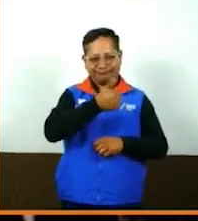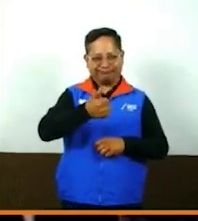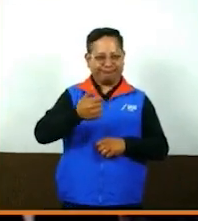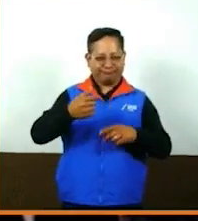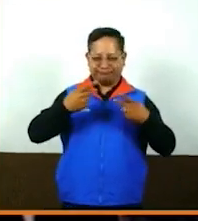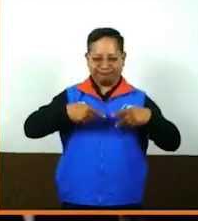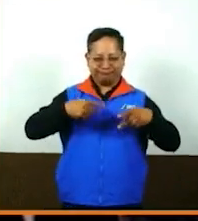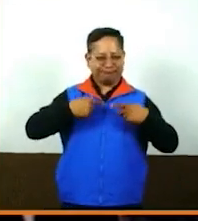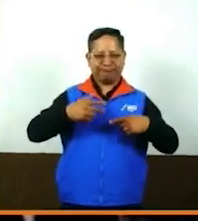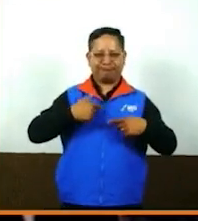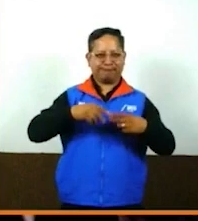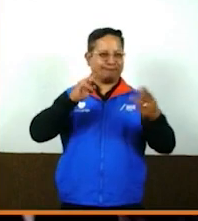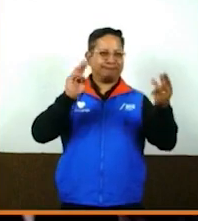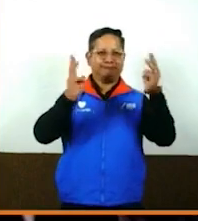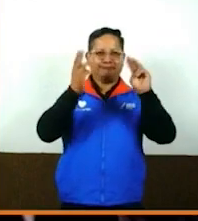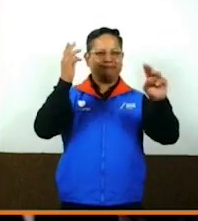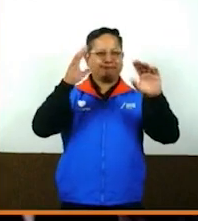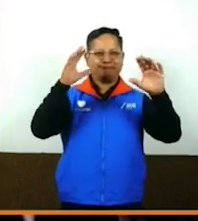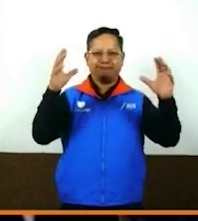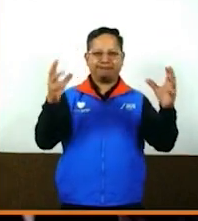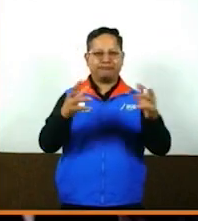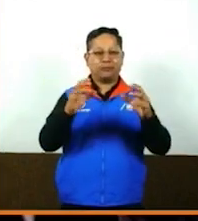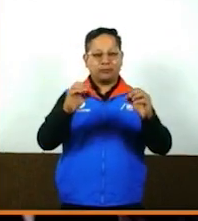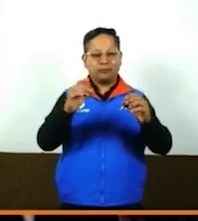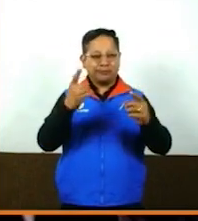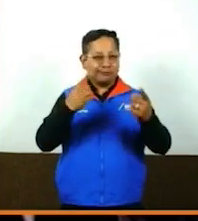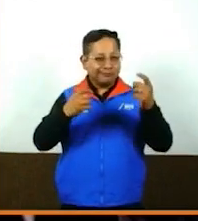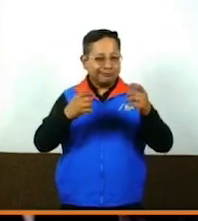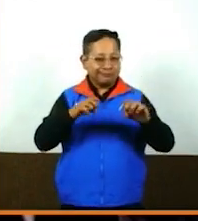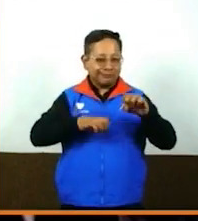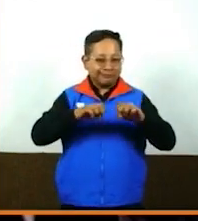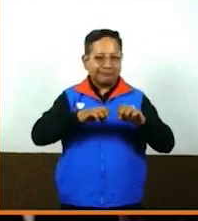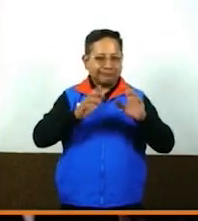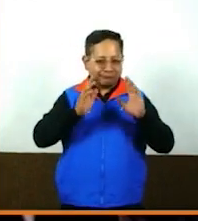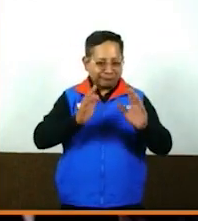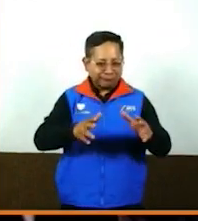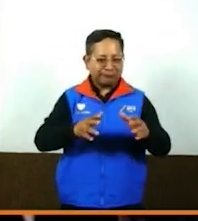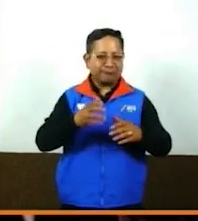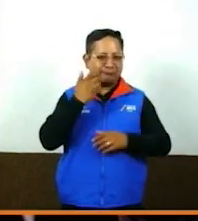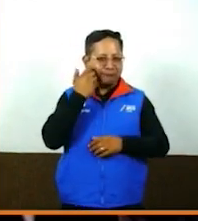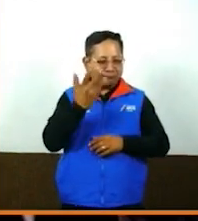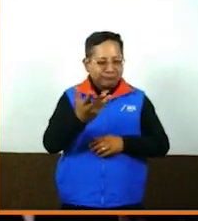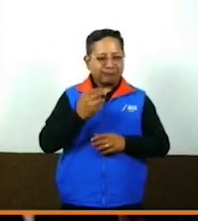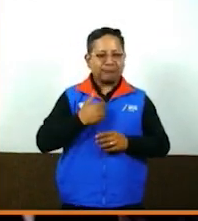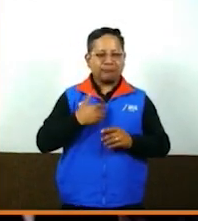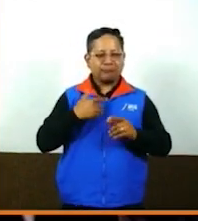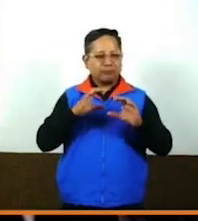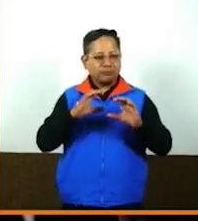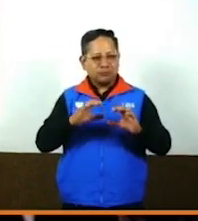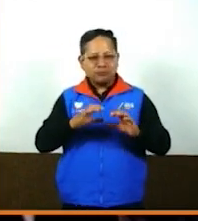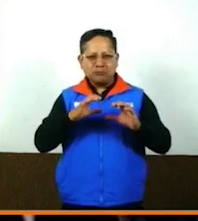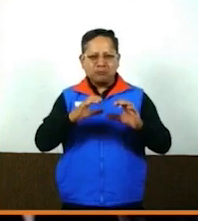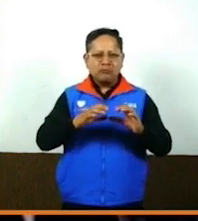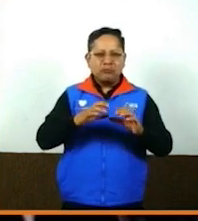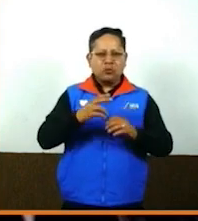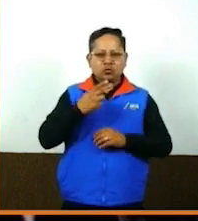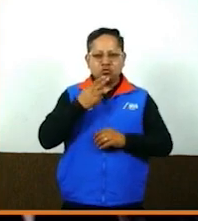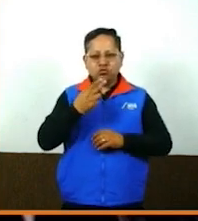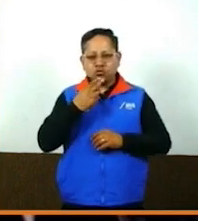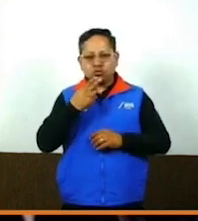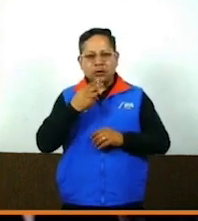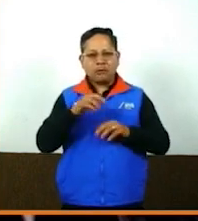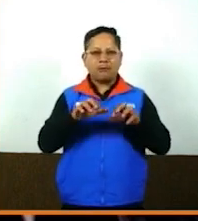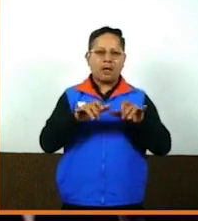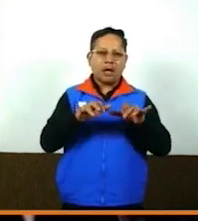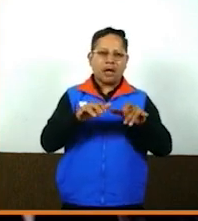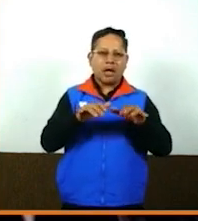más empresas globales y empresas más pequeñas están comprometidos en términos de menor uso de tiempo de